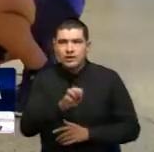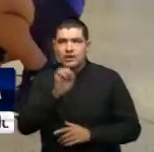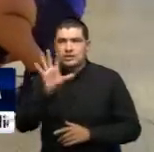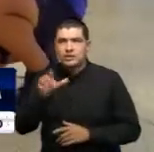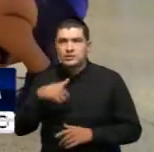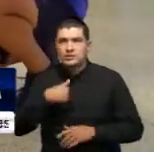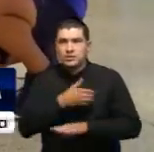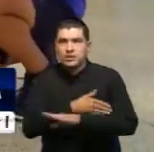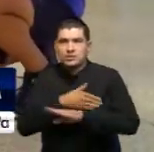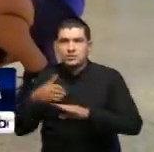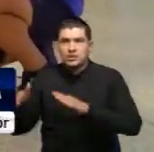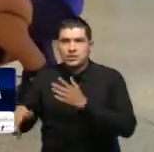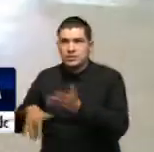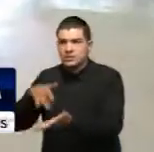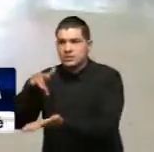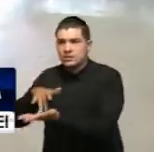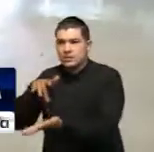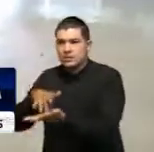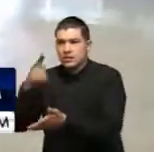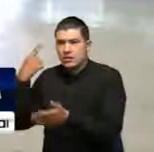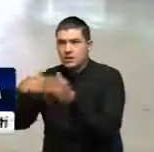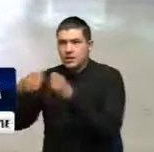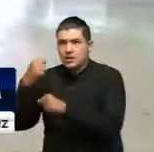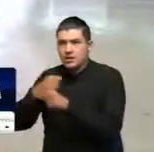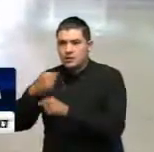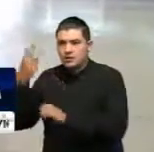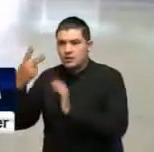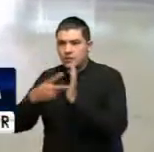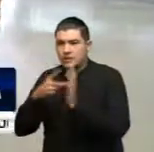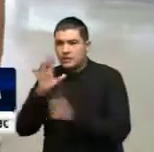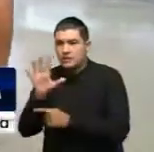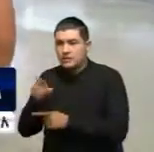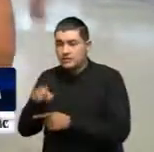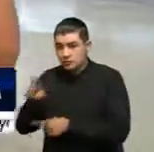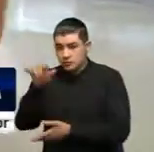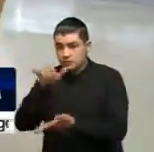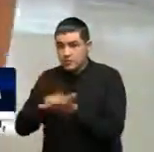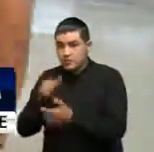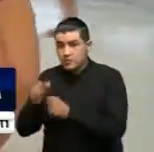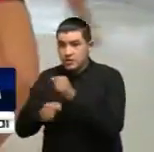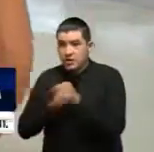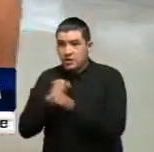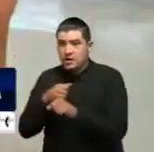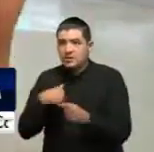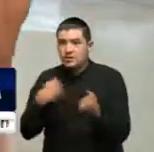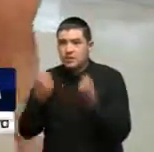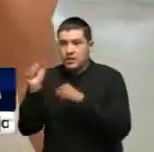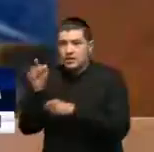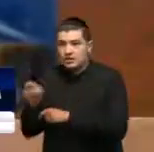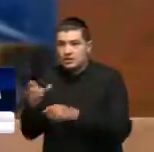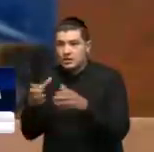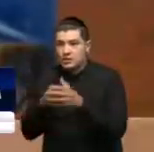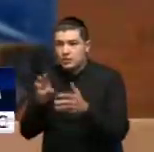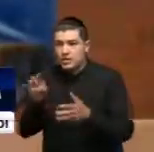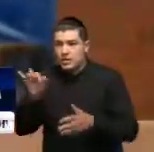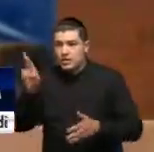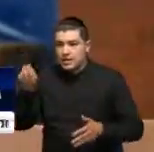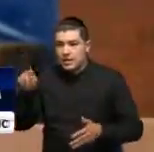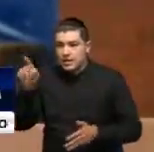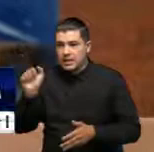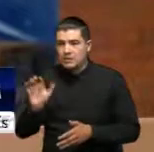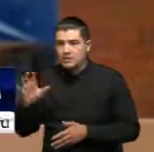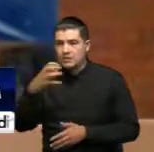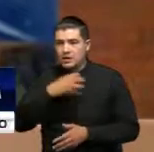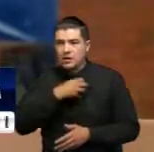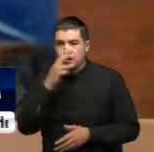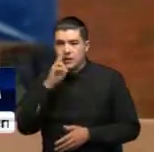competía hasta el año 2005 y en ese mismo año llevé a la selección de miranda a los campeonatos nacionales